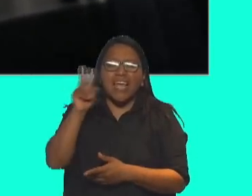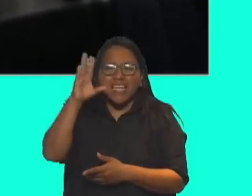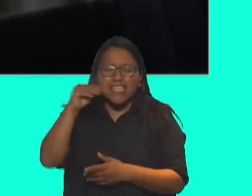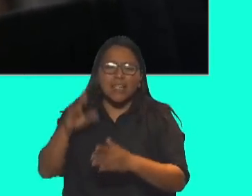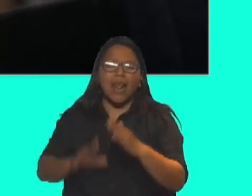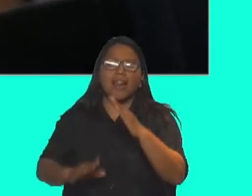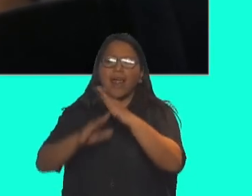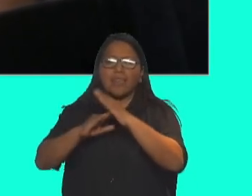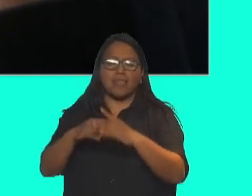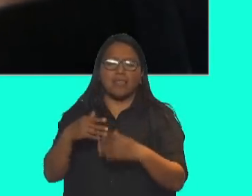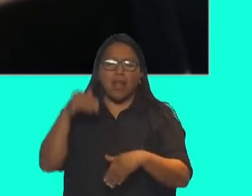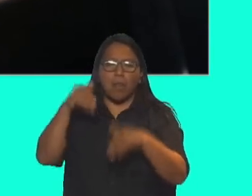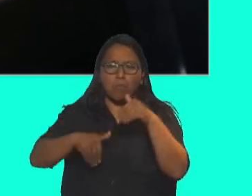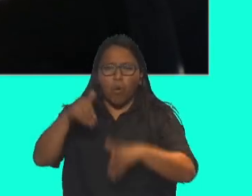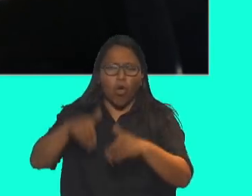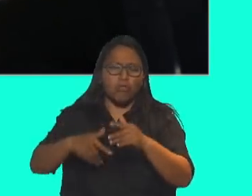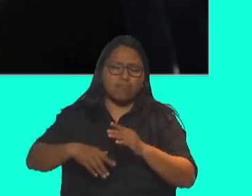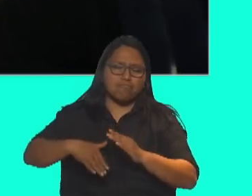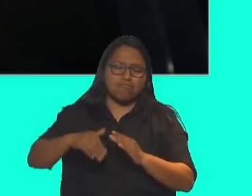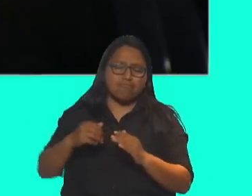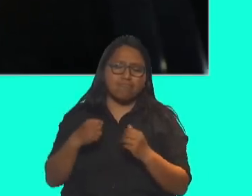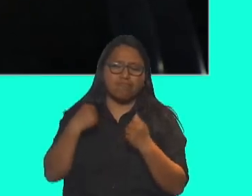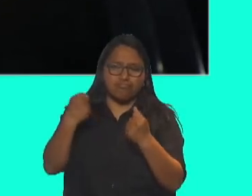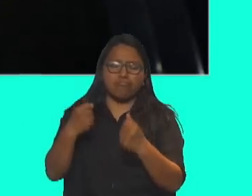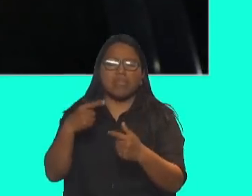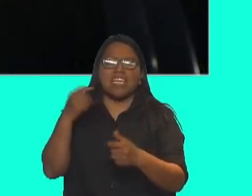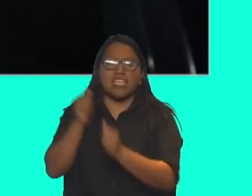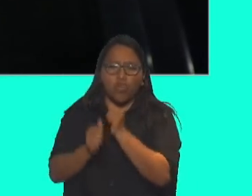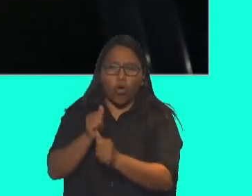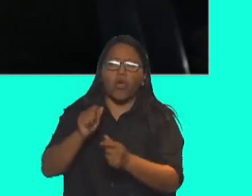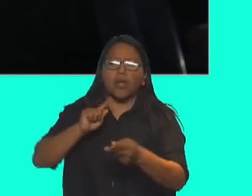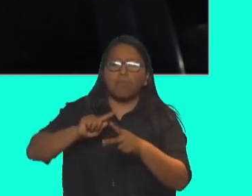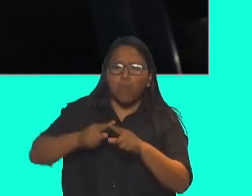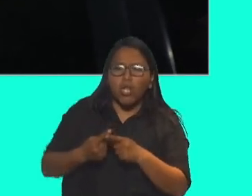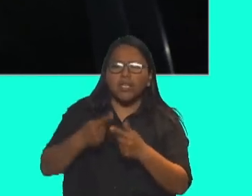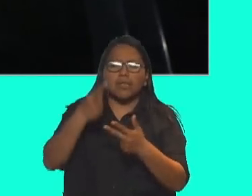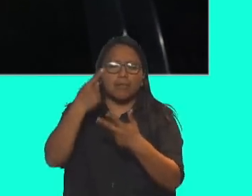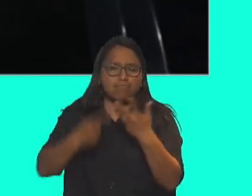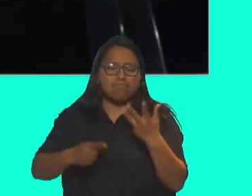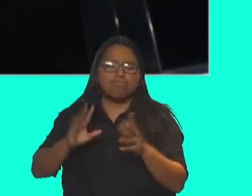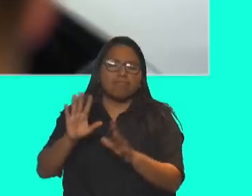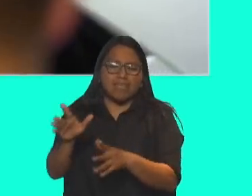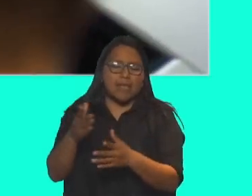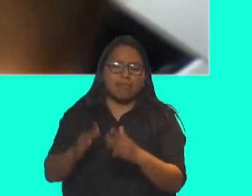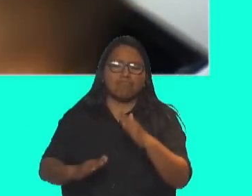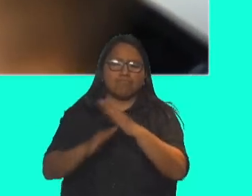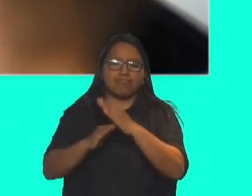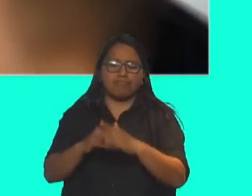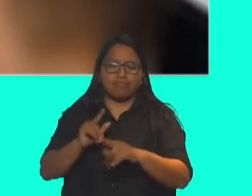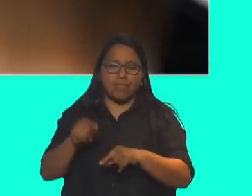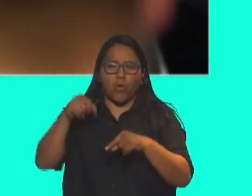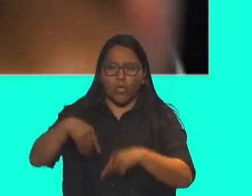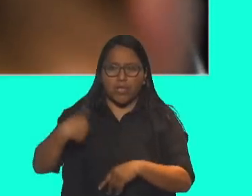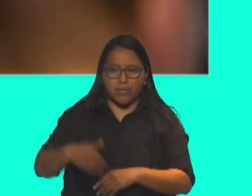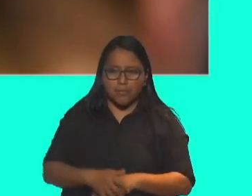potencia electoral además de potencia histórica política transformadora la de mayor potencia electoral hoy en